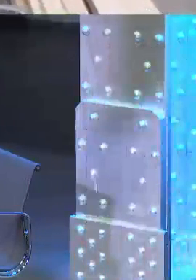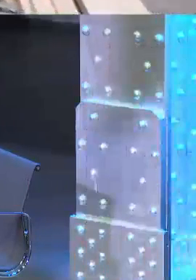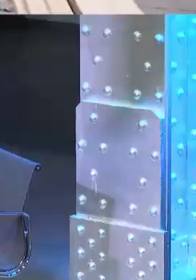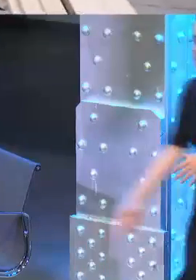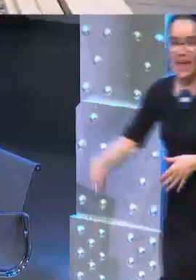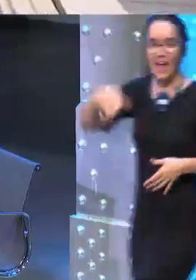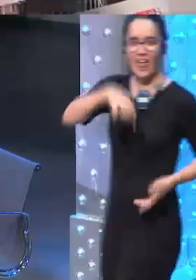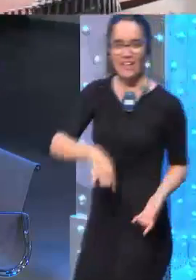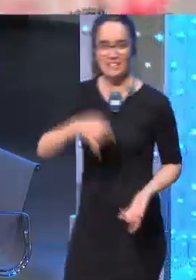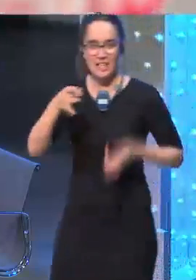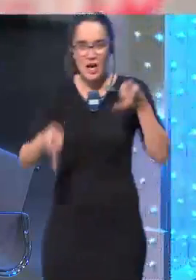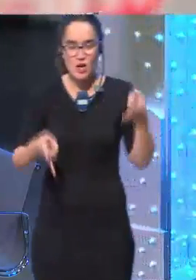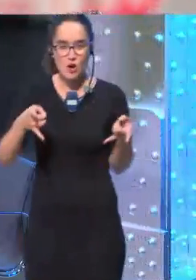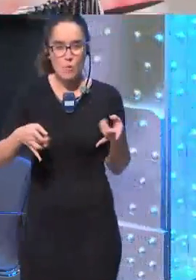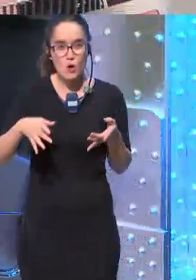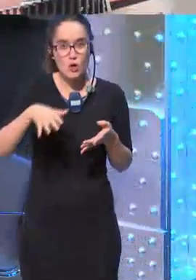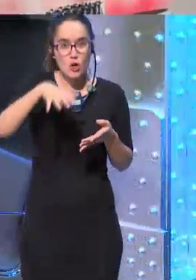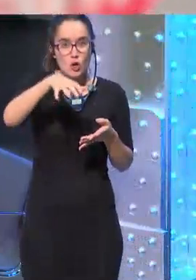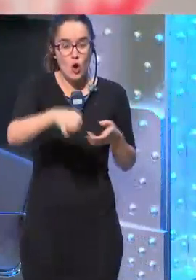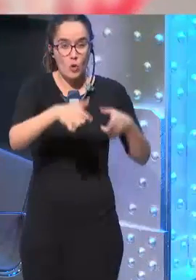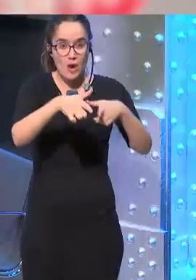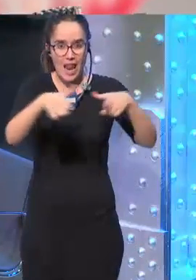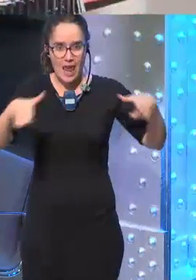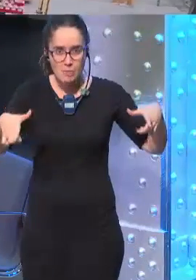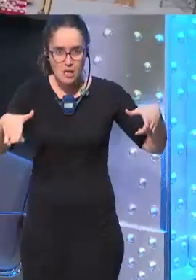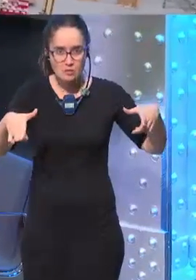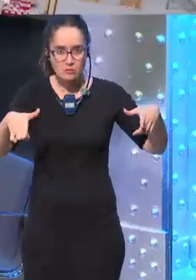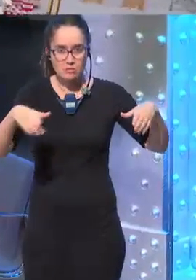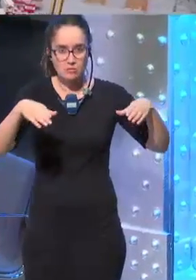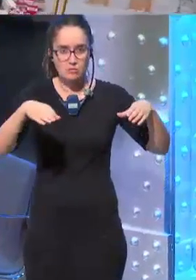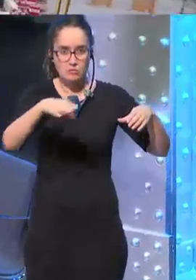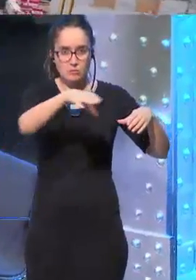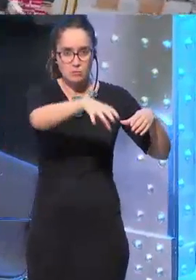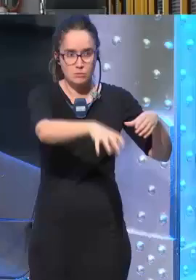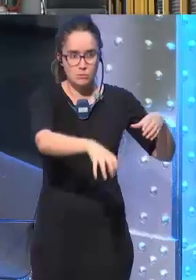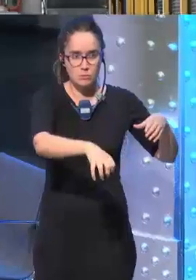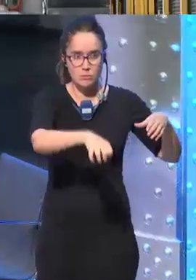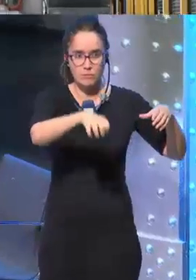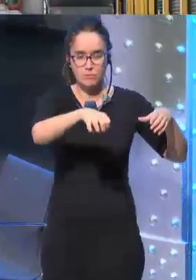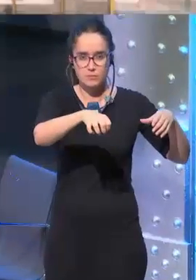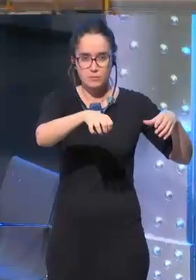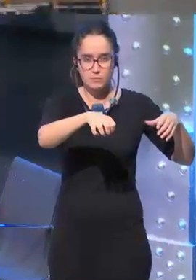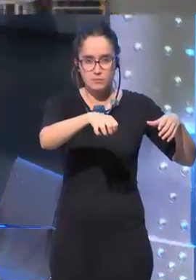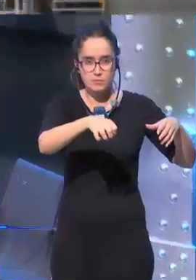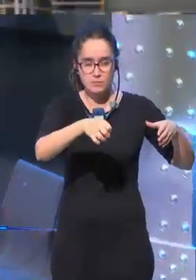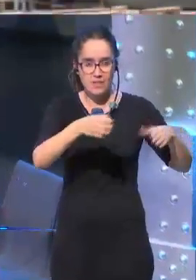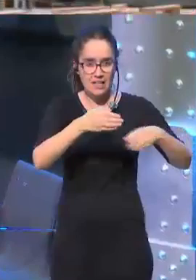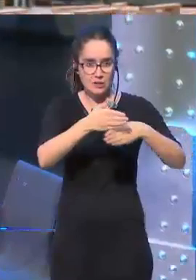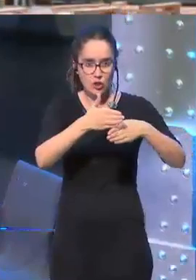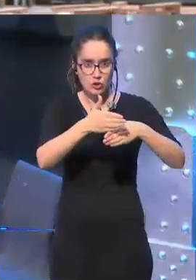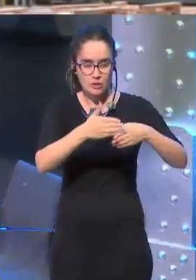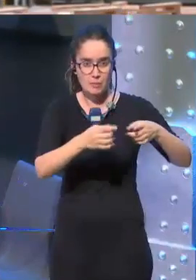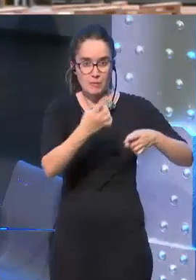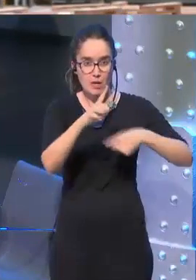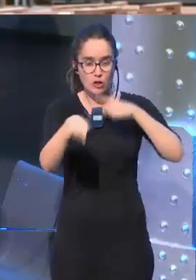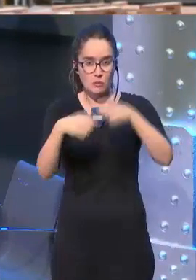Este robot coge una de las láminas, las corta primero y